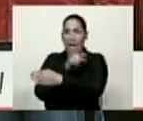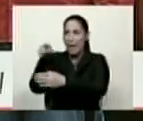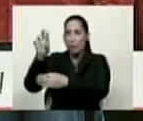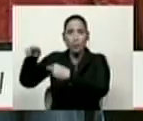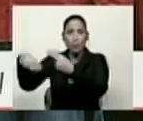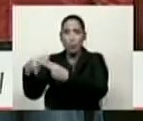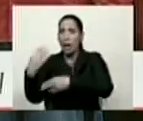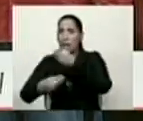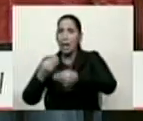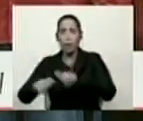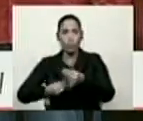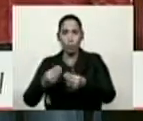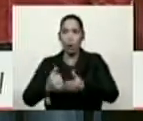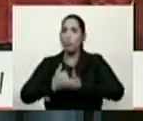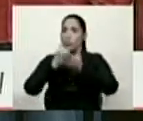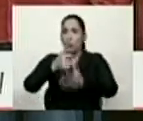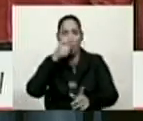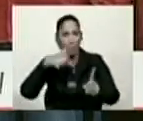nada al pueblo.